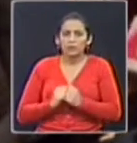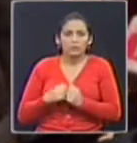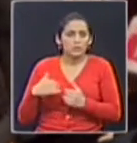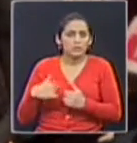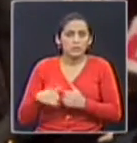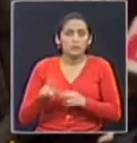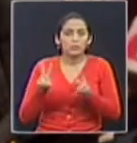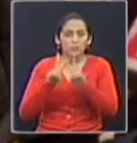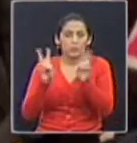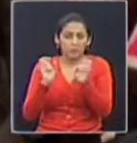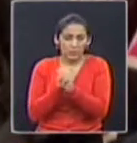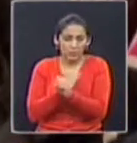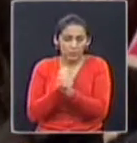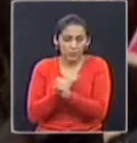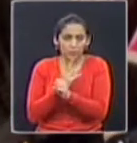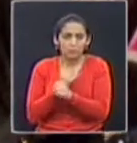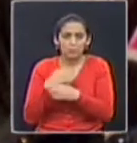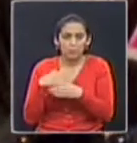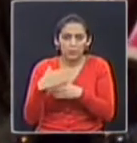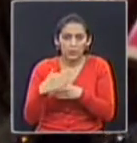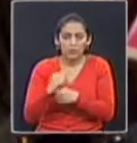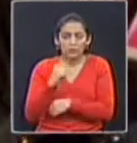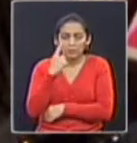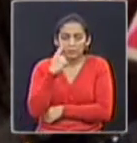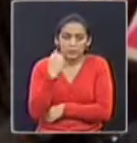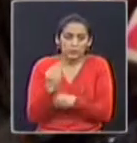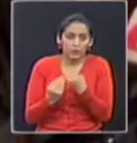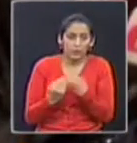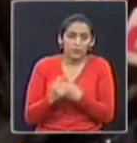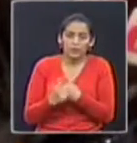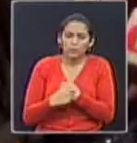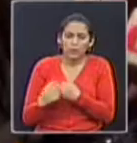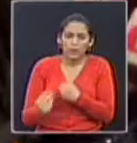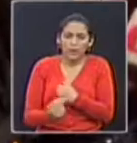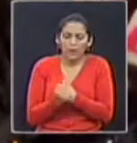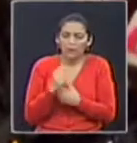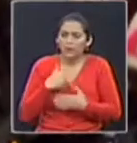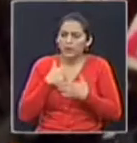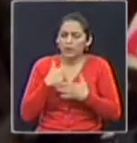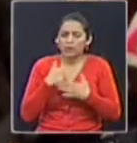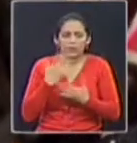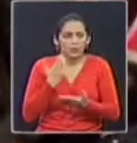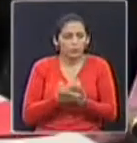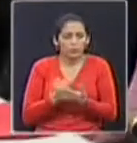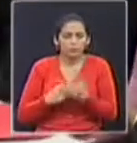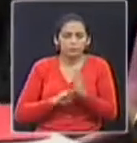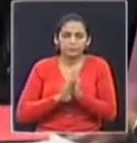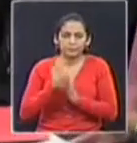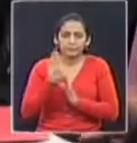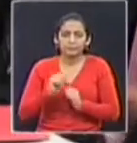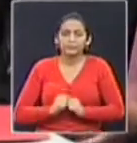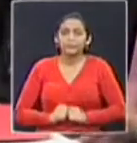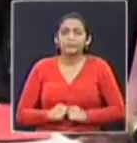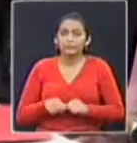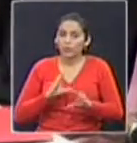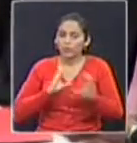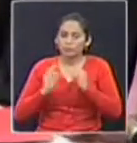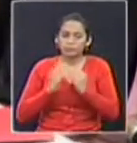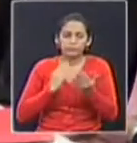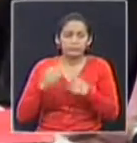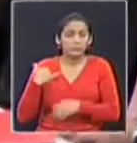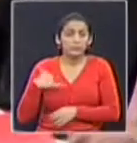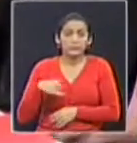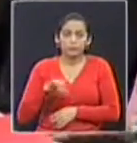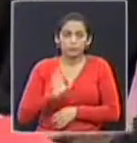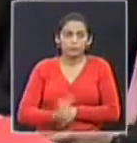tema del Código Laboral, pues lo que se espera es que se tomen acciones en el corto plazo para poder reactivar a la economía del Ecuador. Los diálogos continuarán en todo el